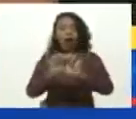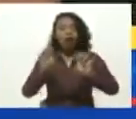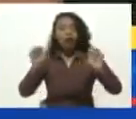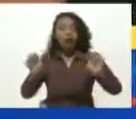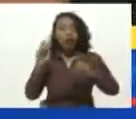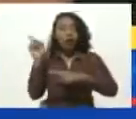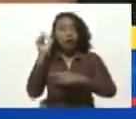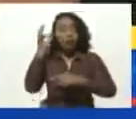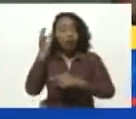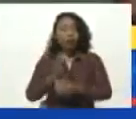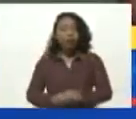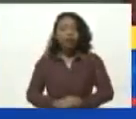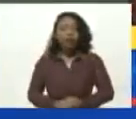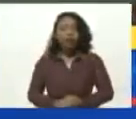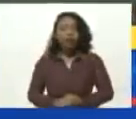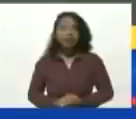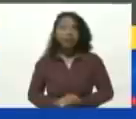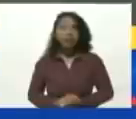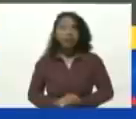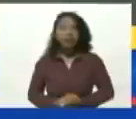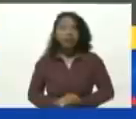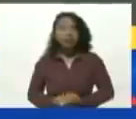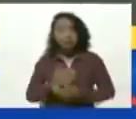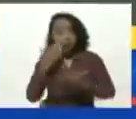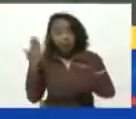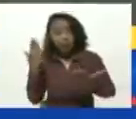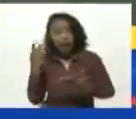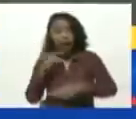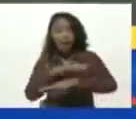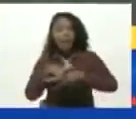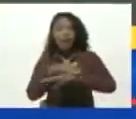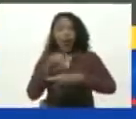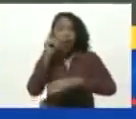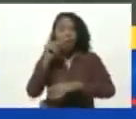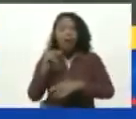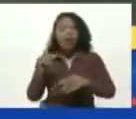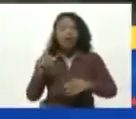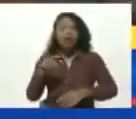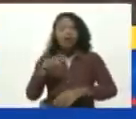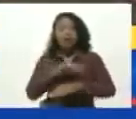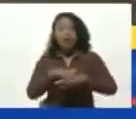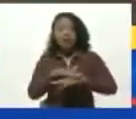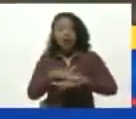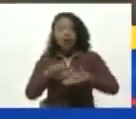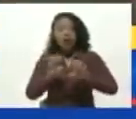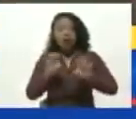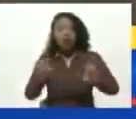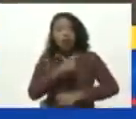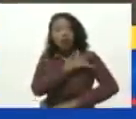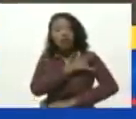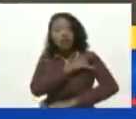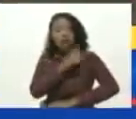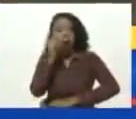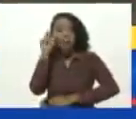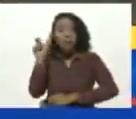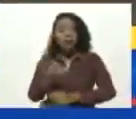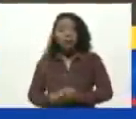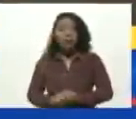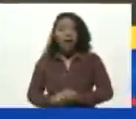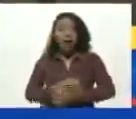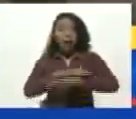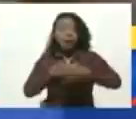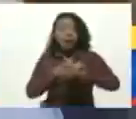Educación. ¿Ah? El ministro César Trompi, de Educación Universitaria. La ministra de